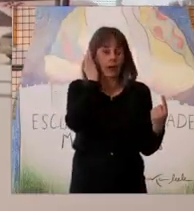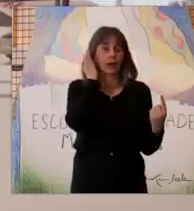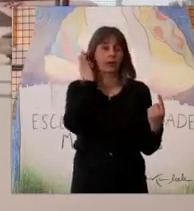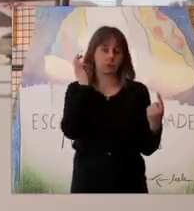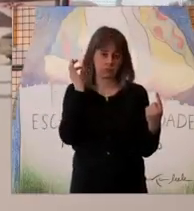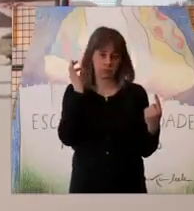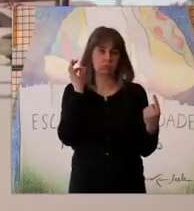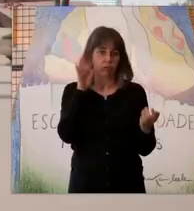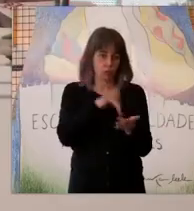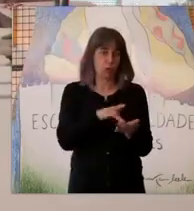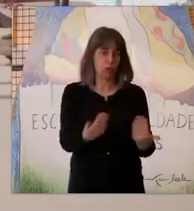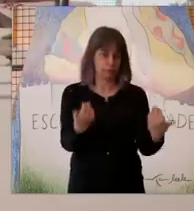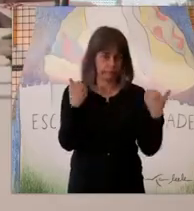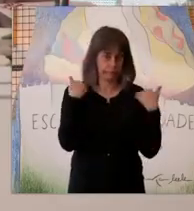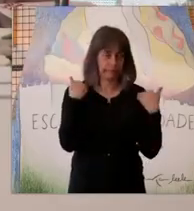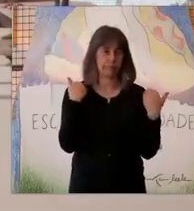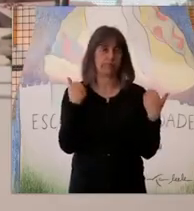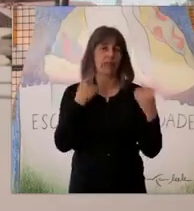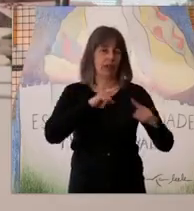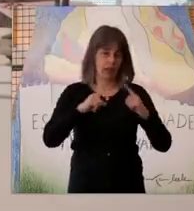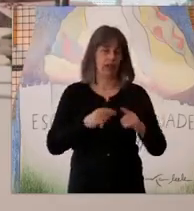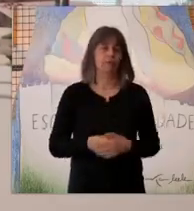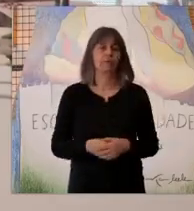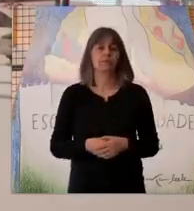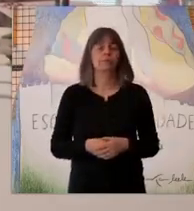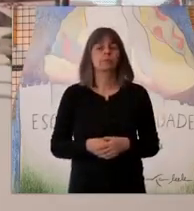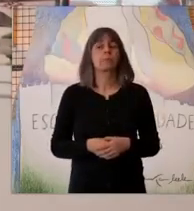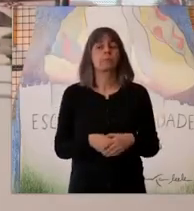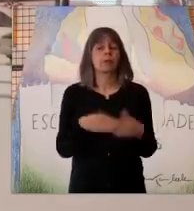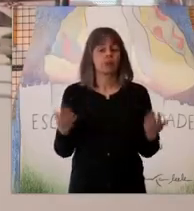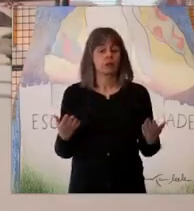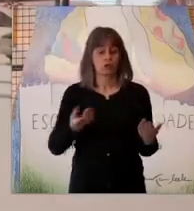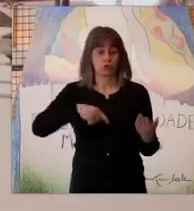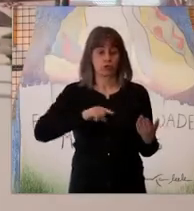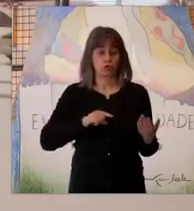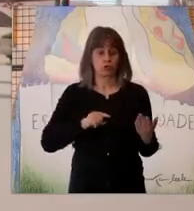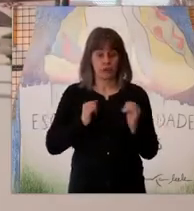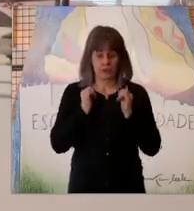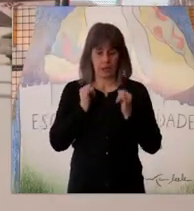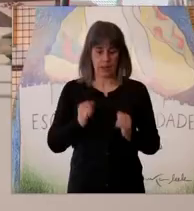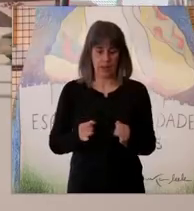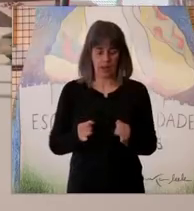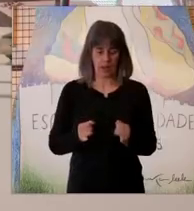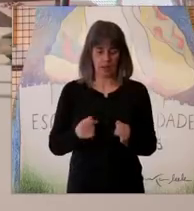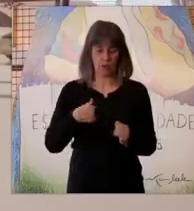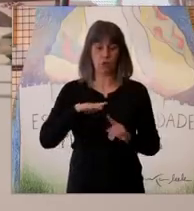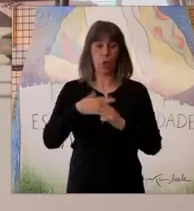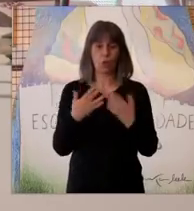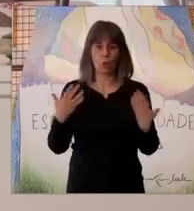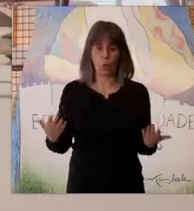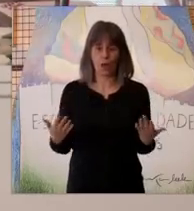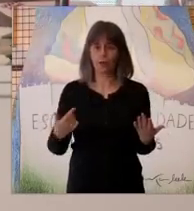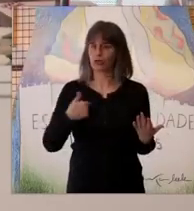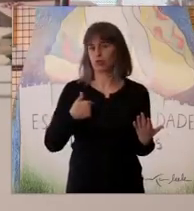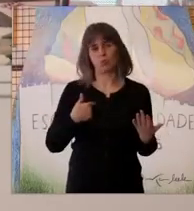estaban que estaban dirigidas por mujeres y entonces lo que nos encontrábamos Era uno me encontraba siempre en